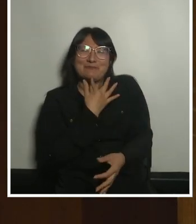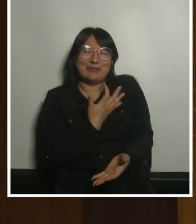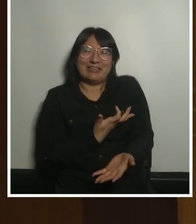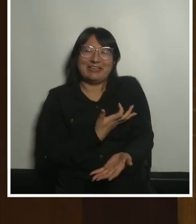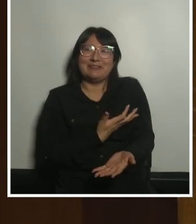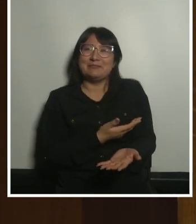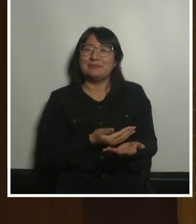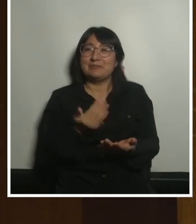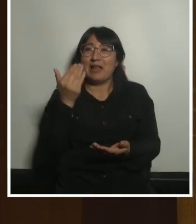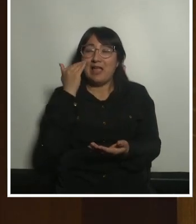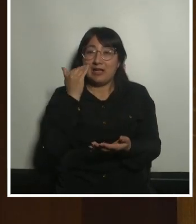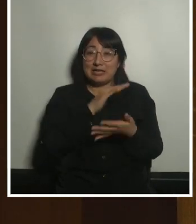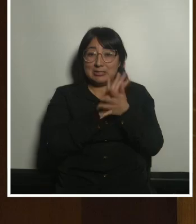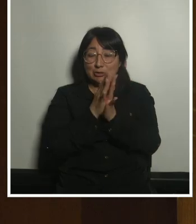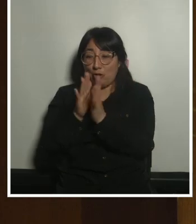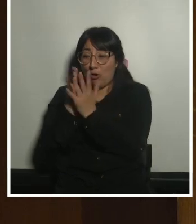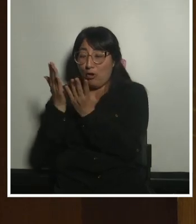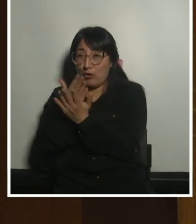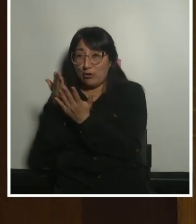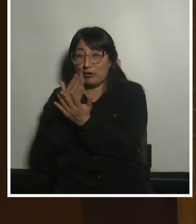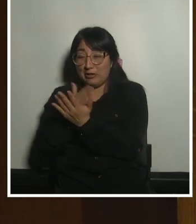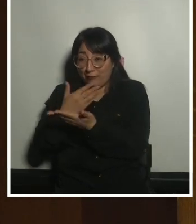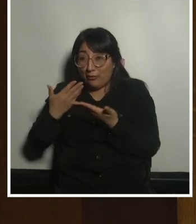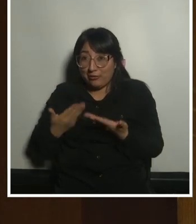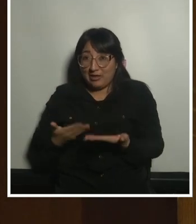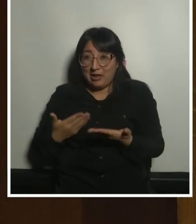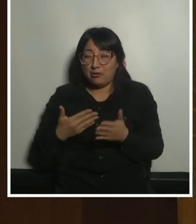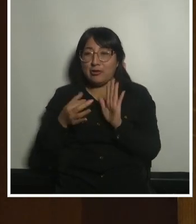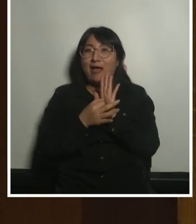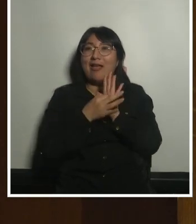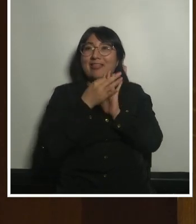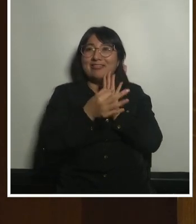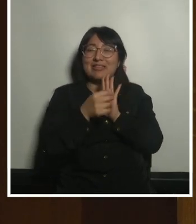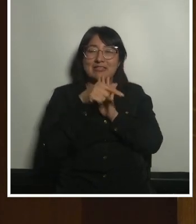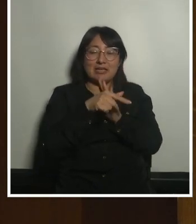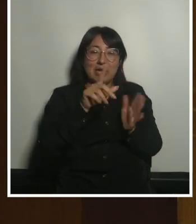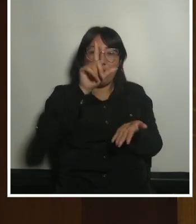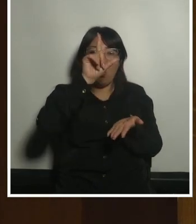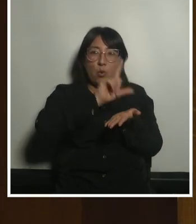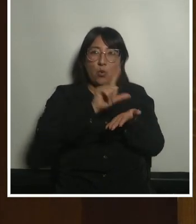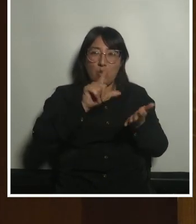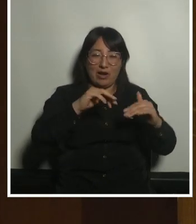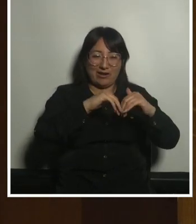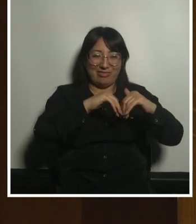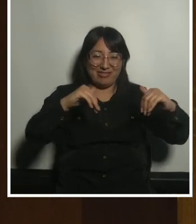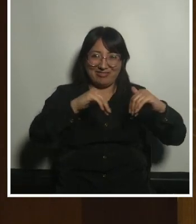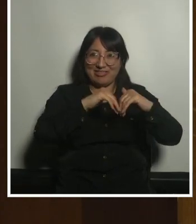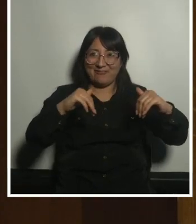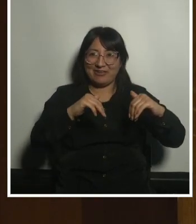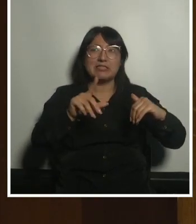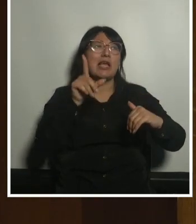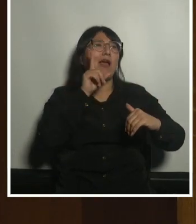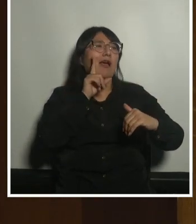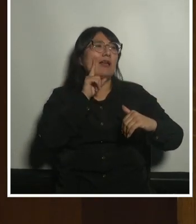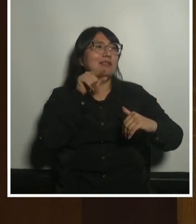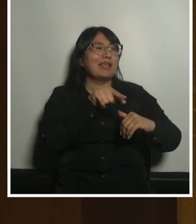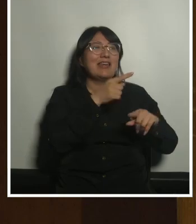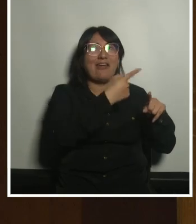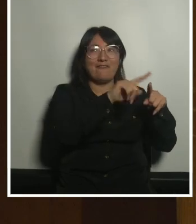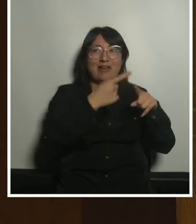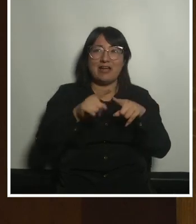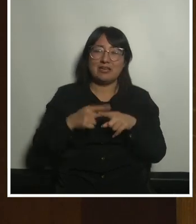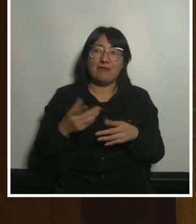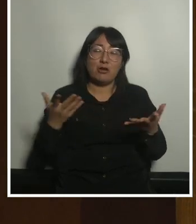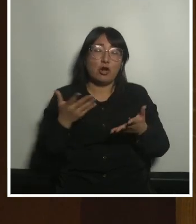en la mayor parte de los libros más reciente nos dice que es una zona de interfase y que tiene un ancho variable. Y como